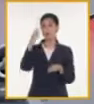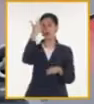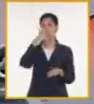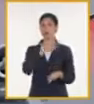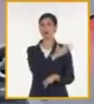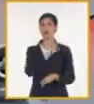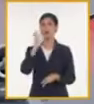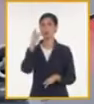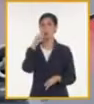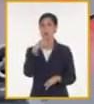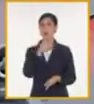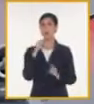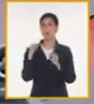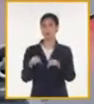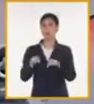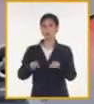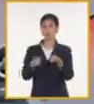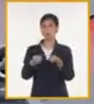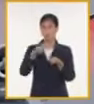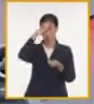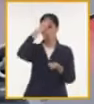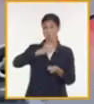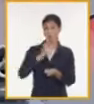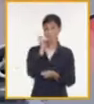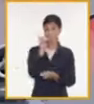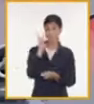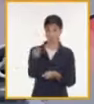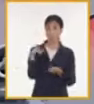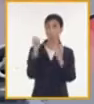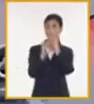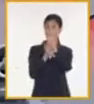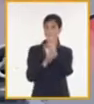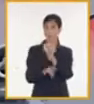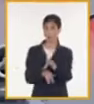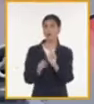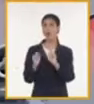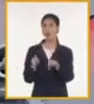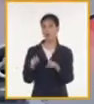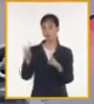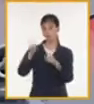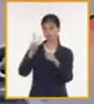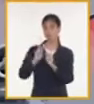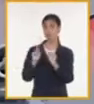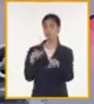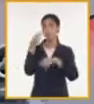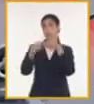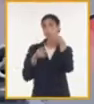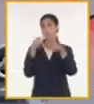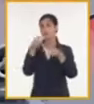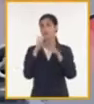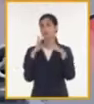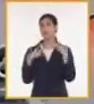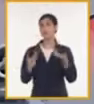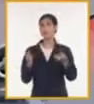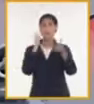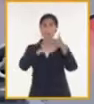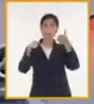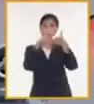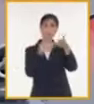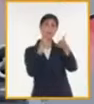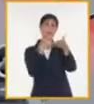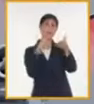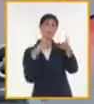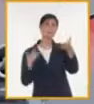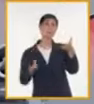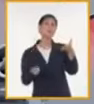televisión cubana Cuba ha hecho varias denuncias en meses recientes sobre hechos terroristas tanto dentro